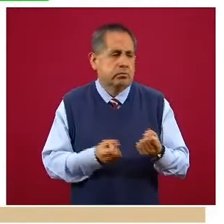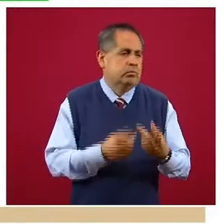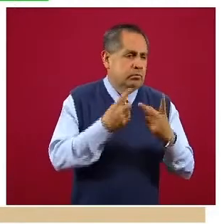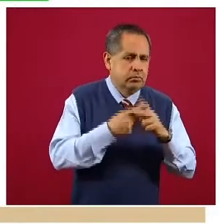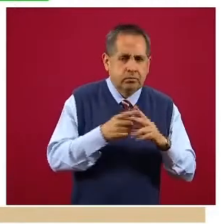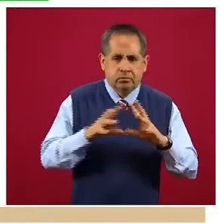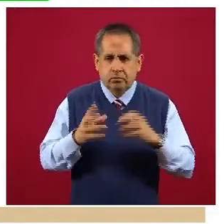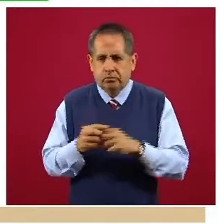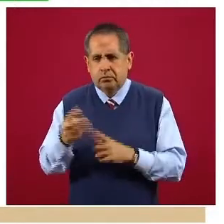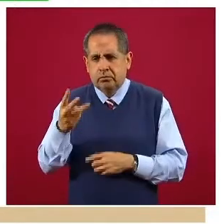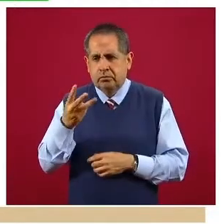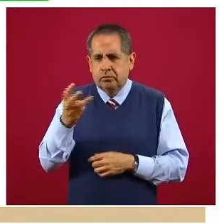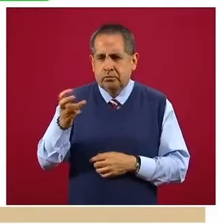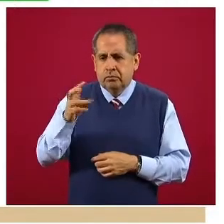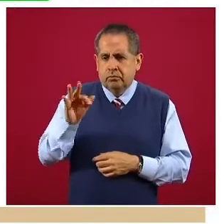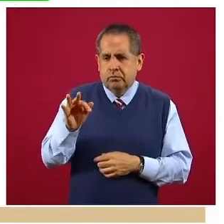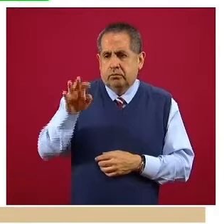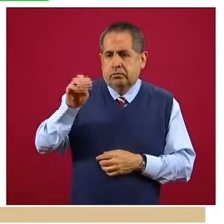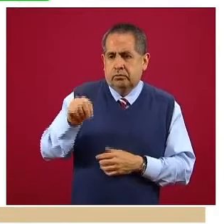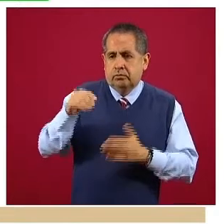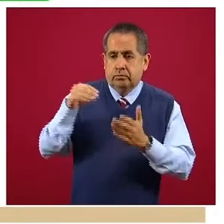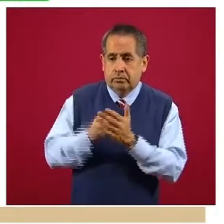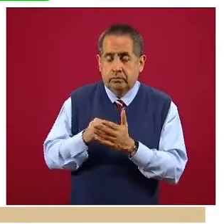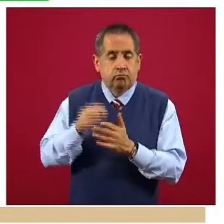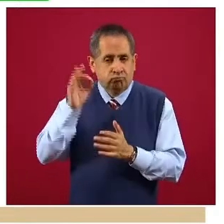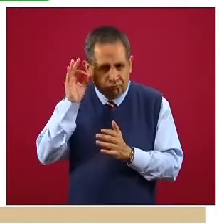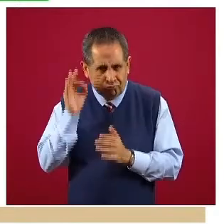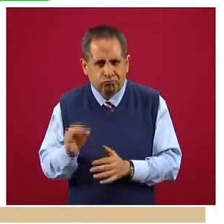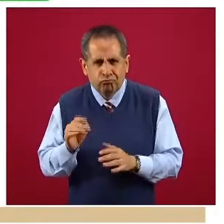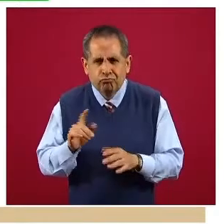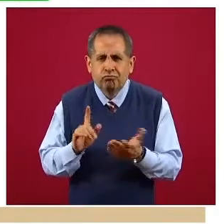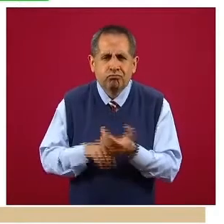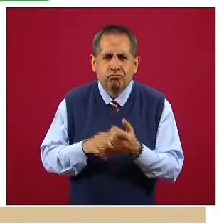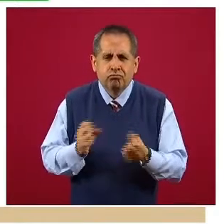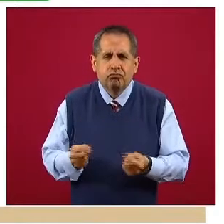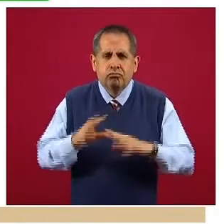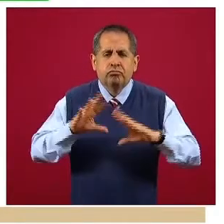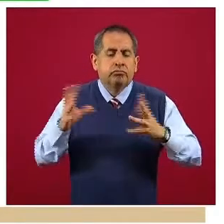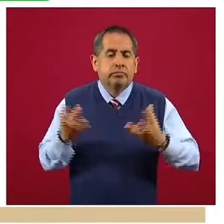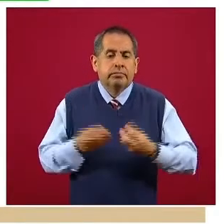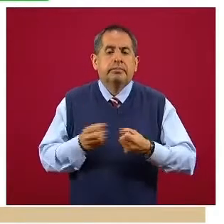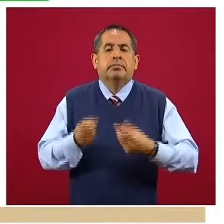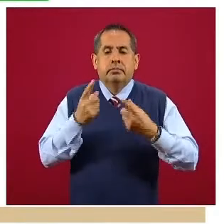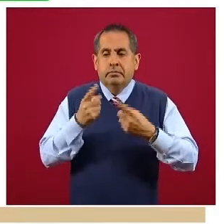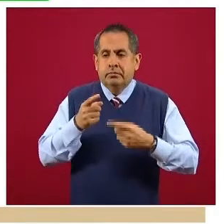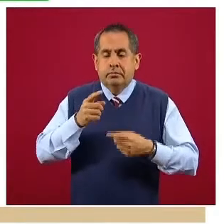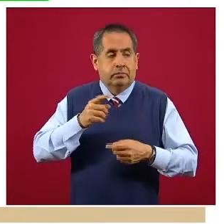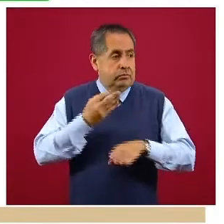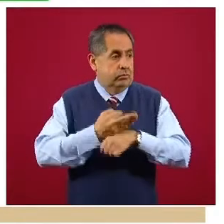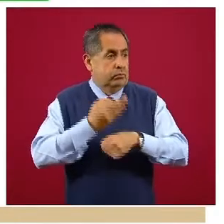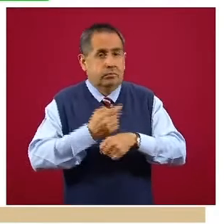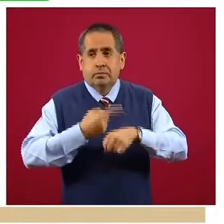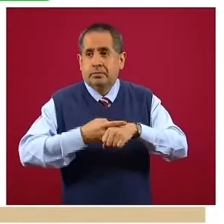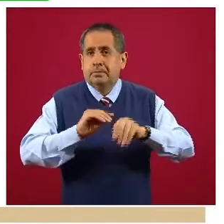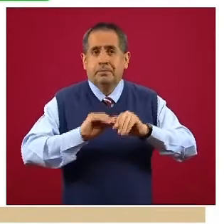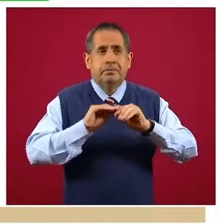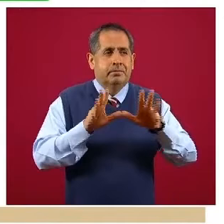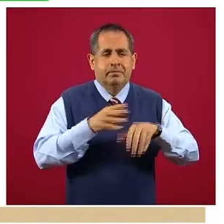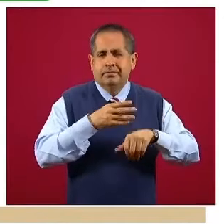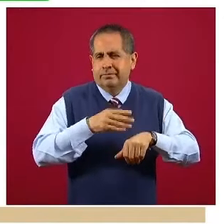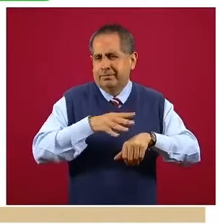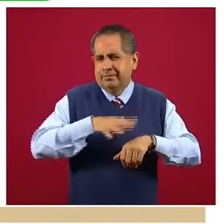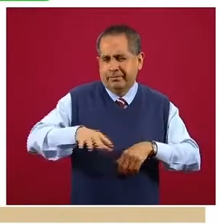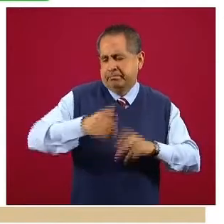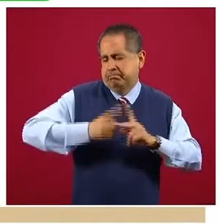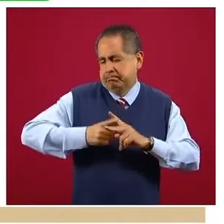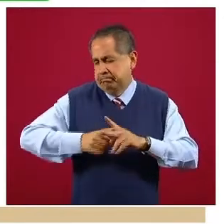estimados de 349,000, realmente los que en este momento representan a la epidemia en México, y aquí también es un